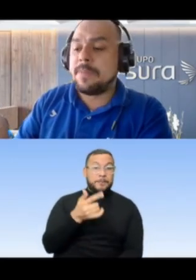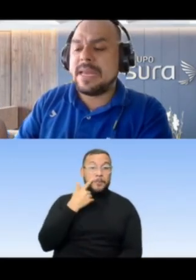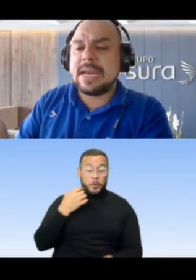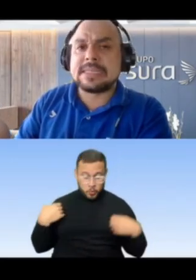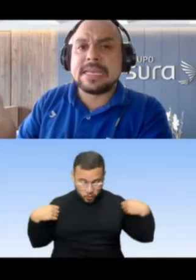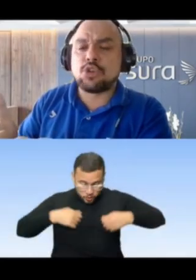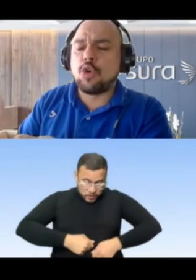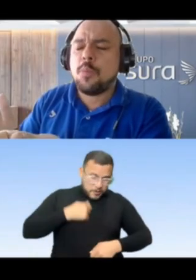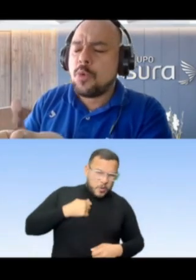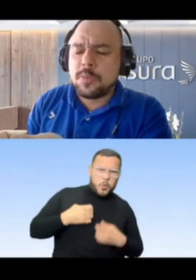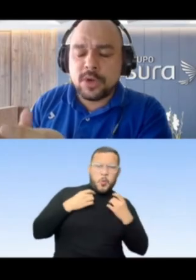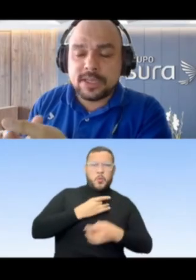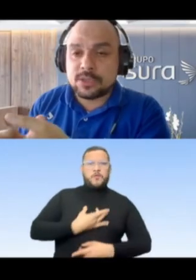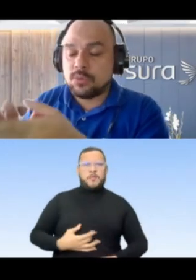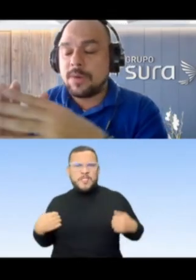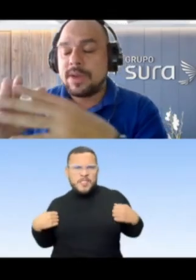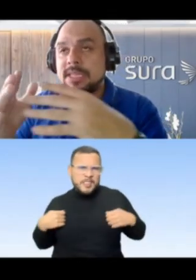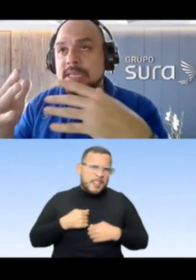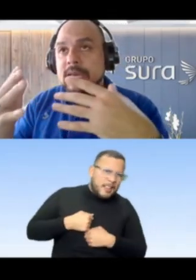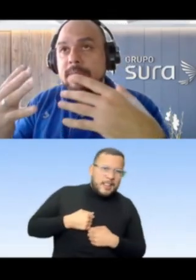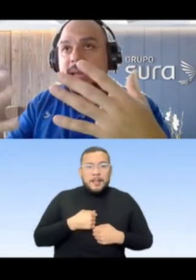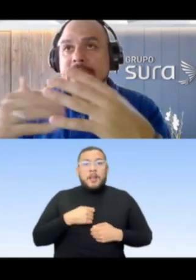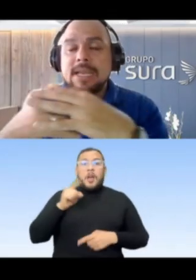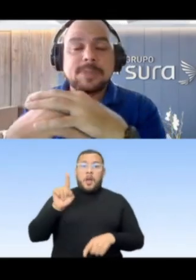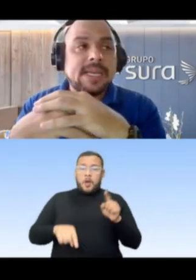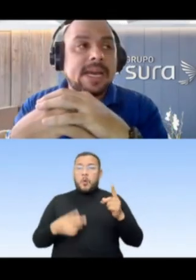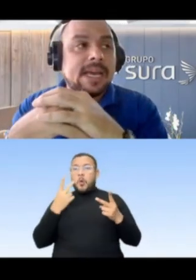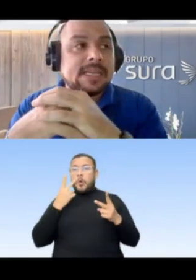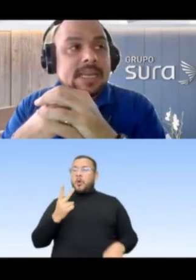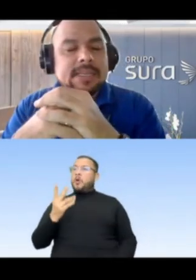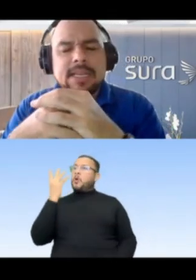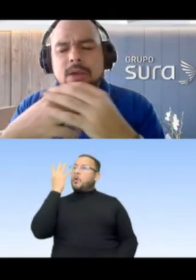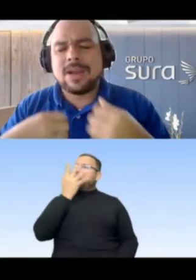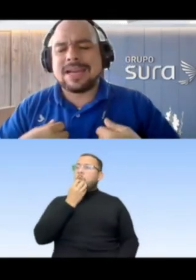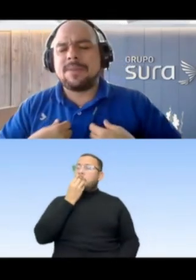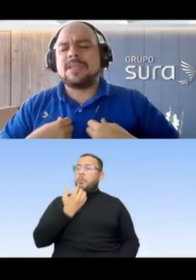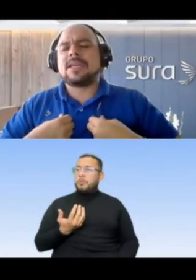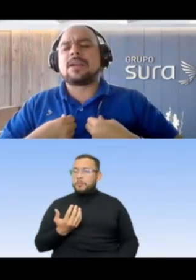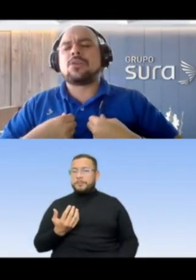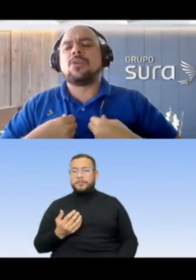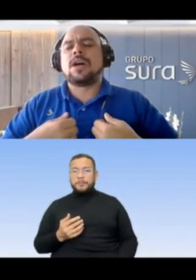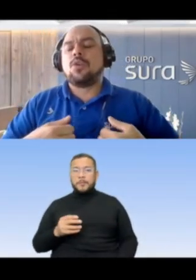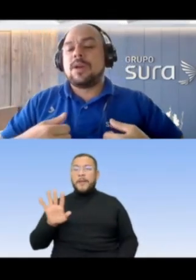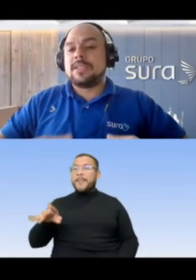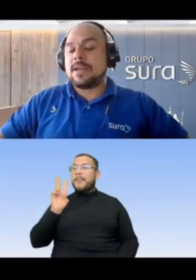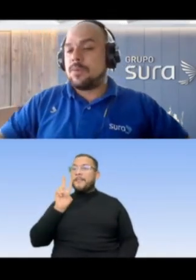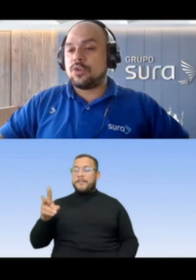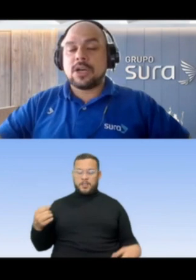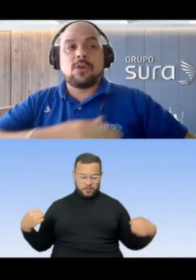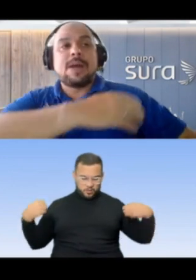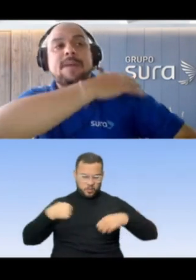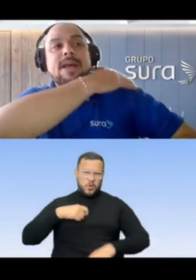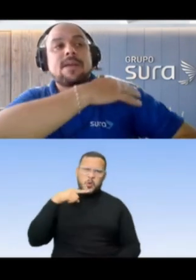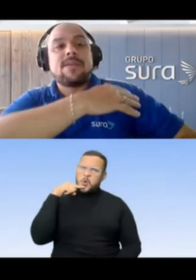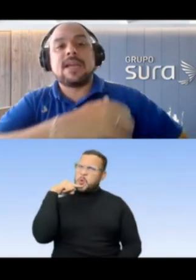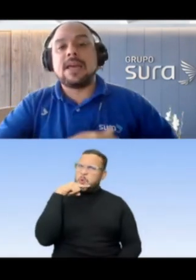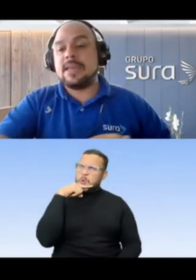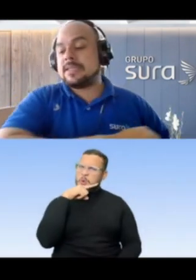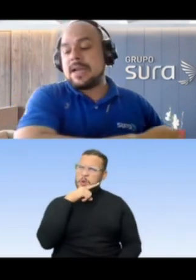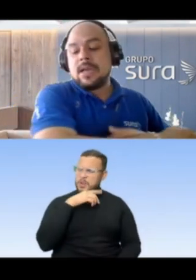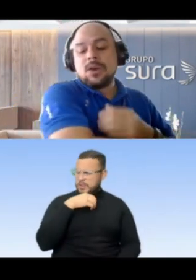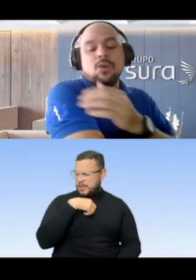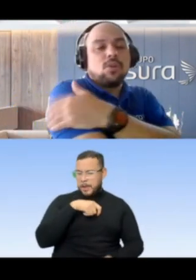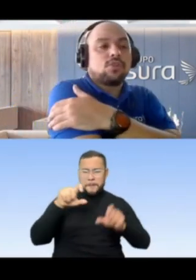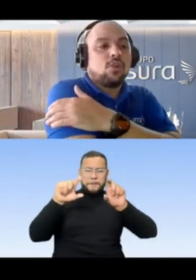brigada. Hay brigadas que son muy bonitas. Uno a veces ve que las brigadas tienen una camisa roja, lo más de hermosa, con la